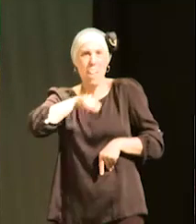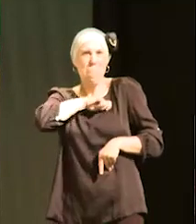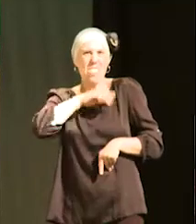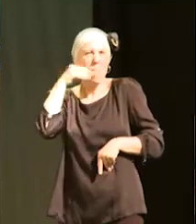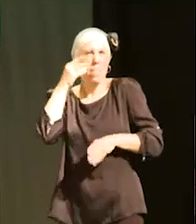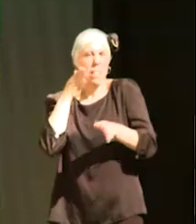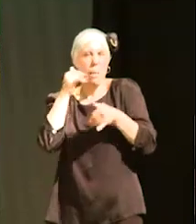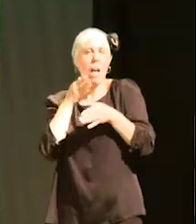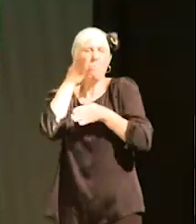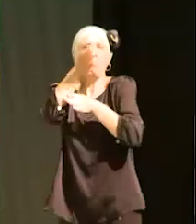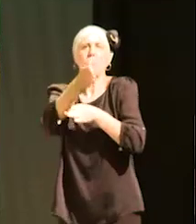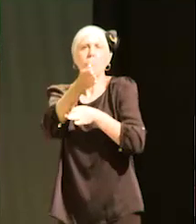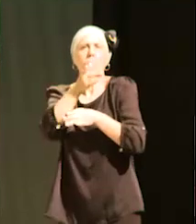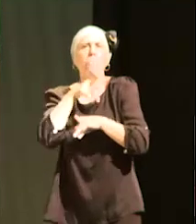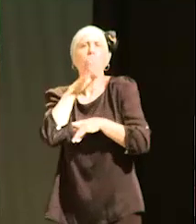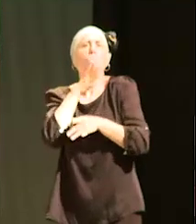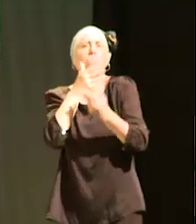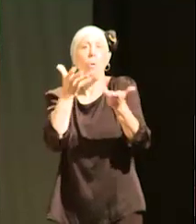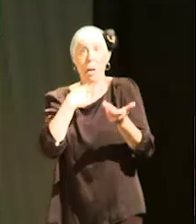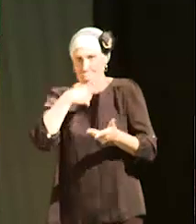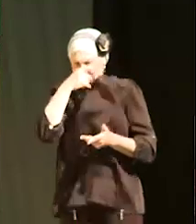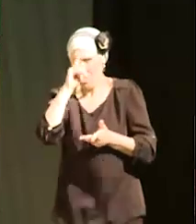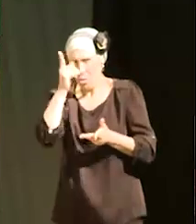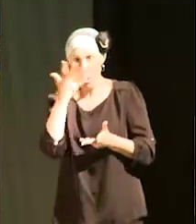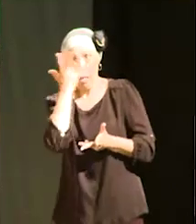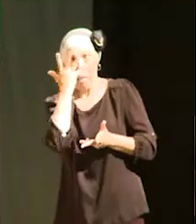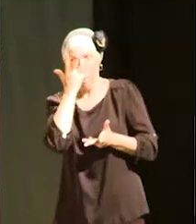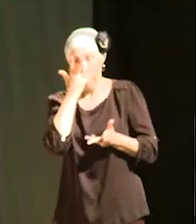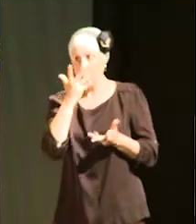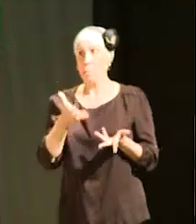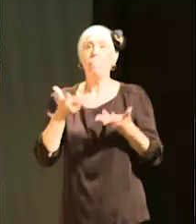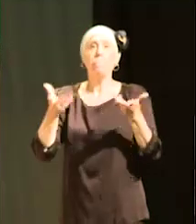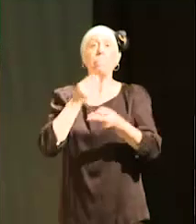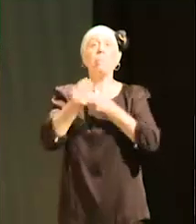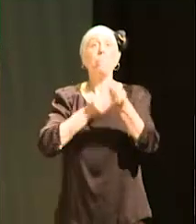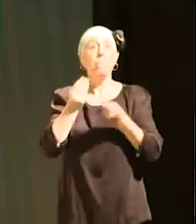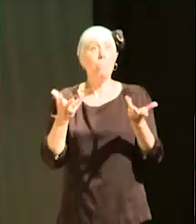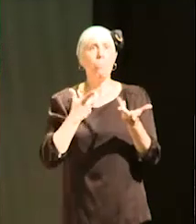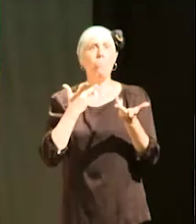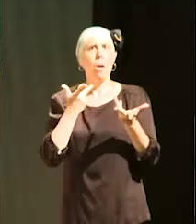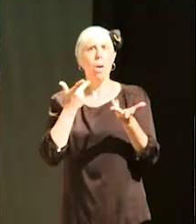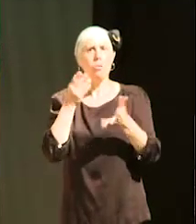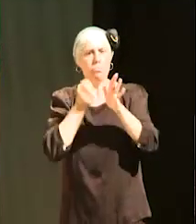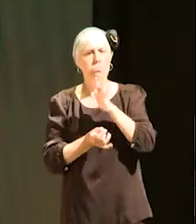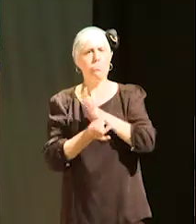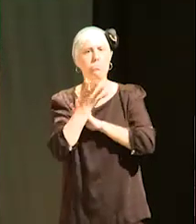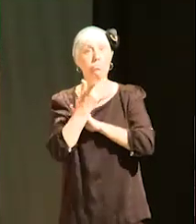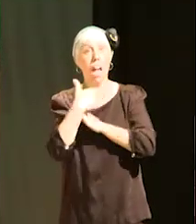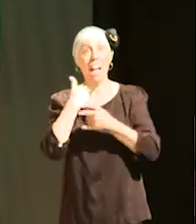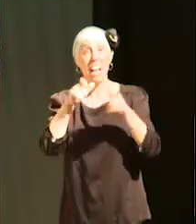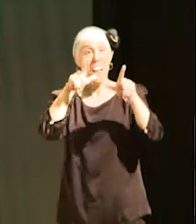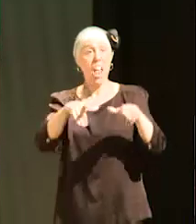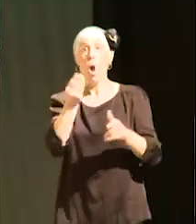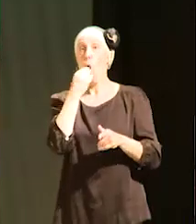creían y lo primero que hemos hecho es pues dedicarnos a crear pues lo básico un comedor